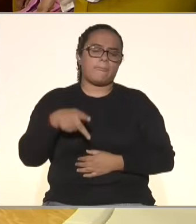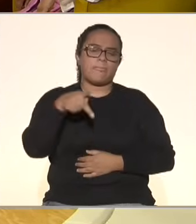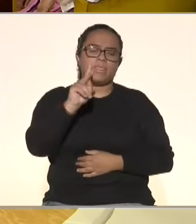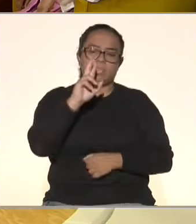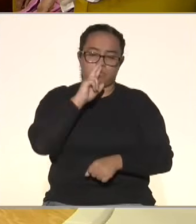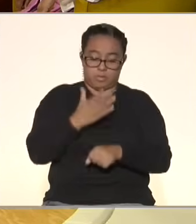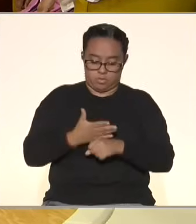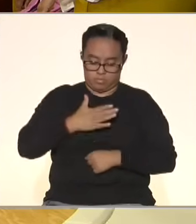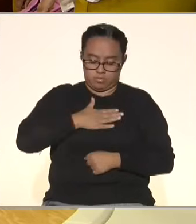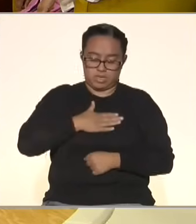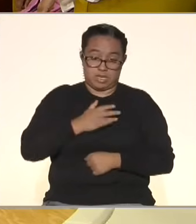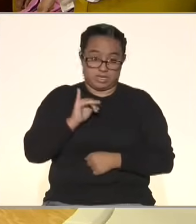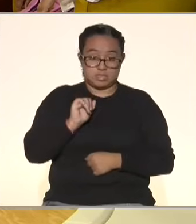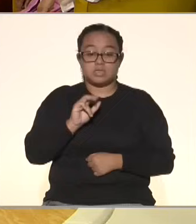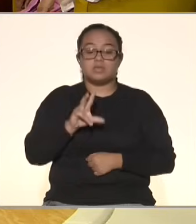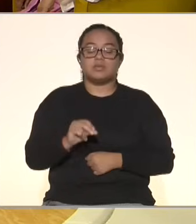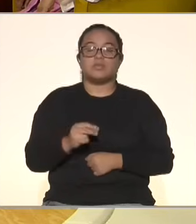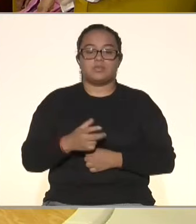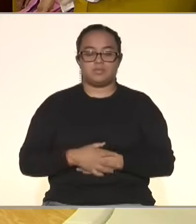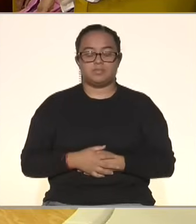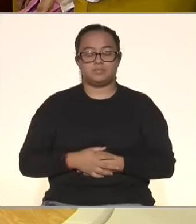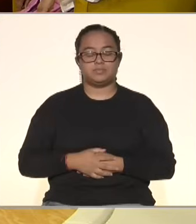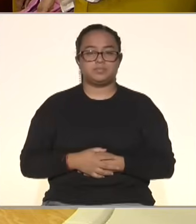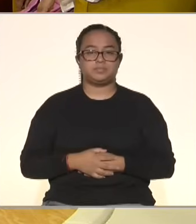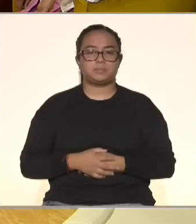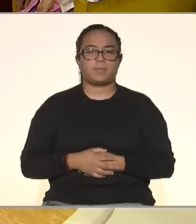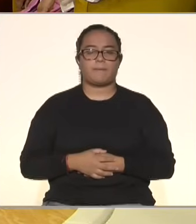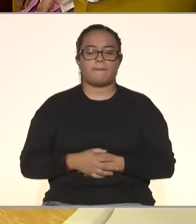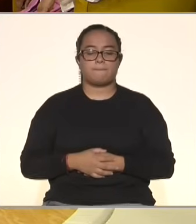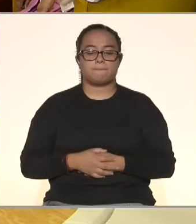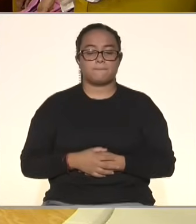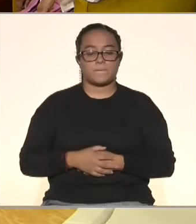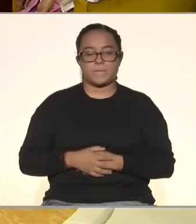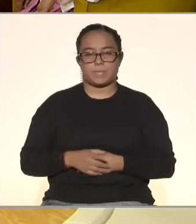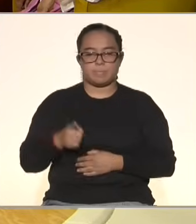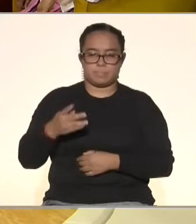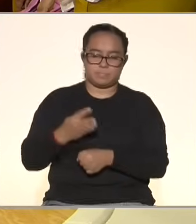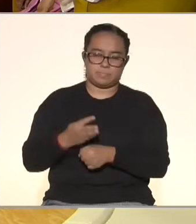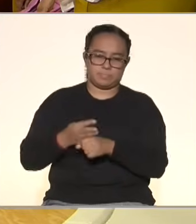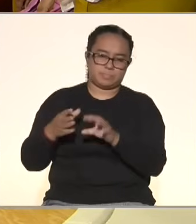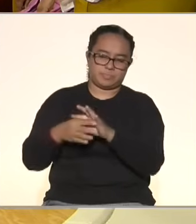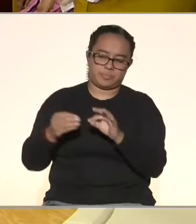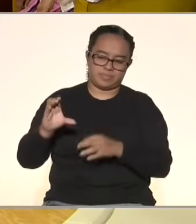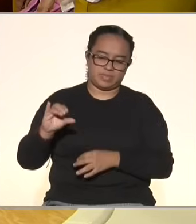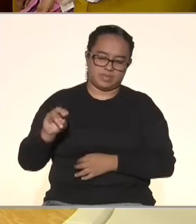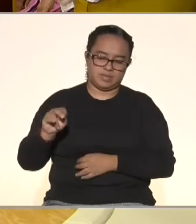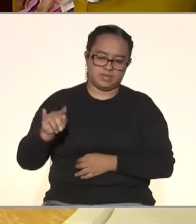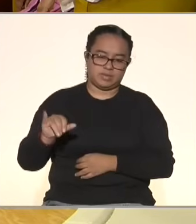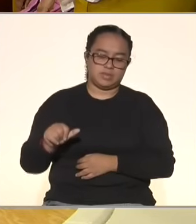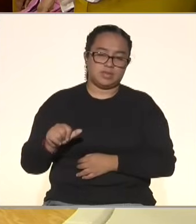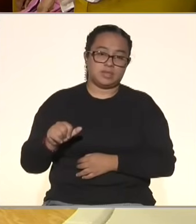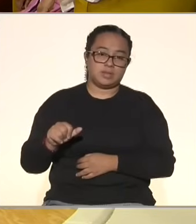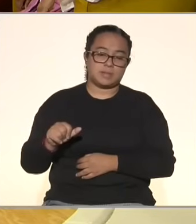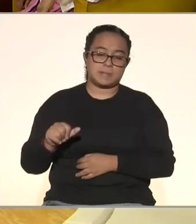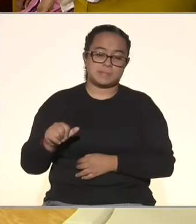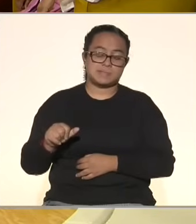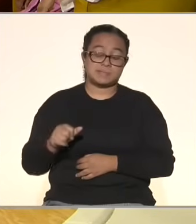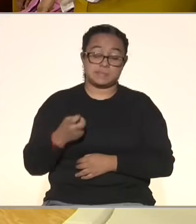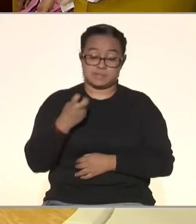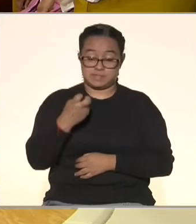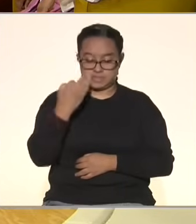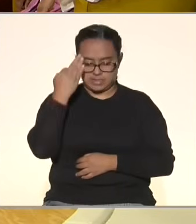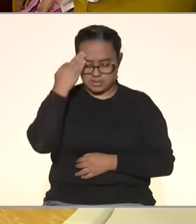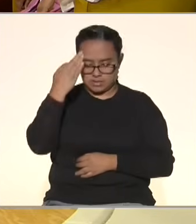responsabilidad mía, Alexis? Yo creo que, como bien comenta Cintia, como es un